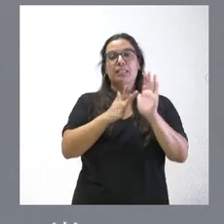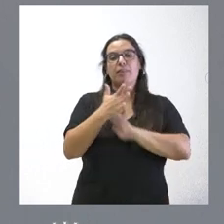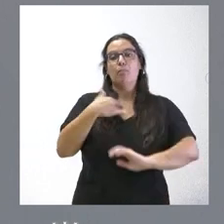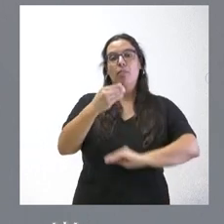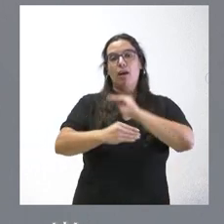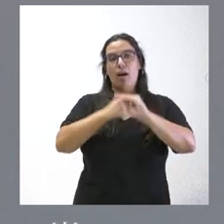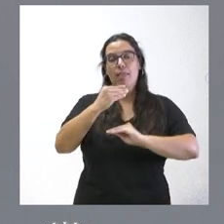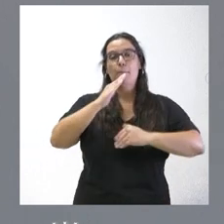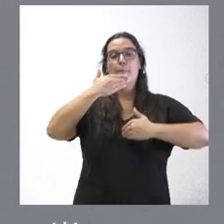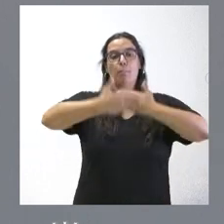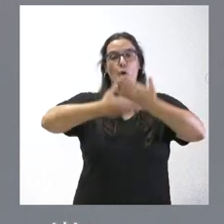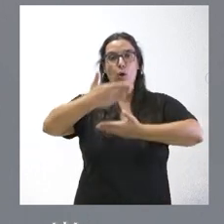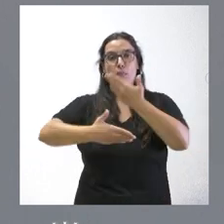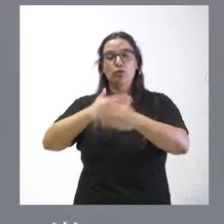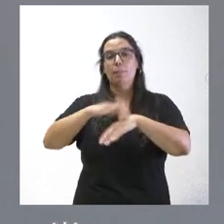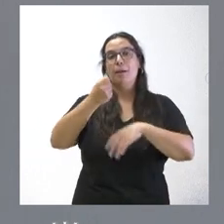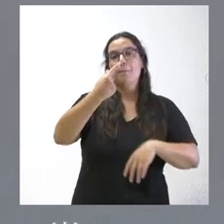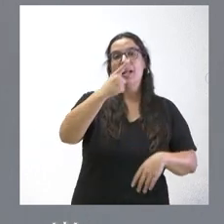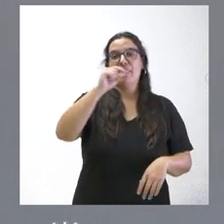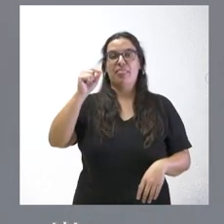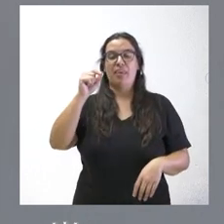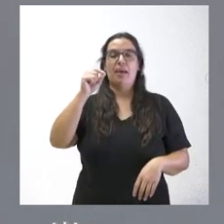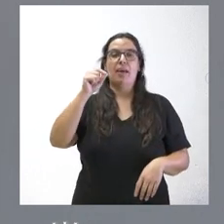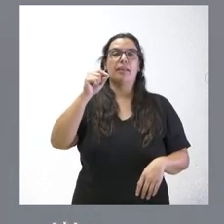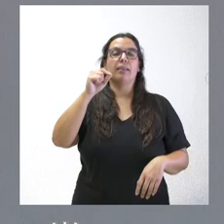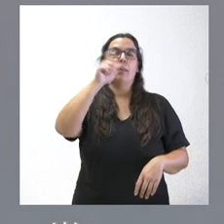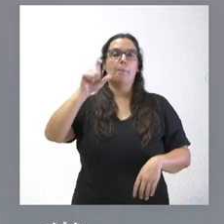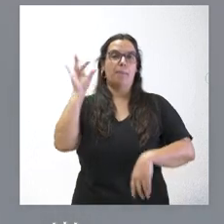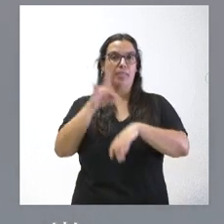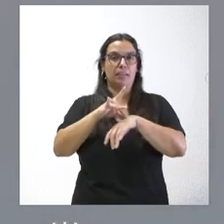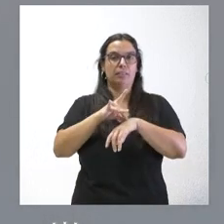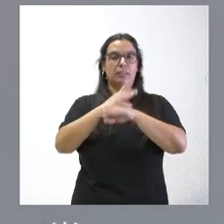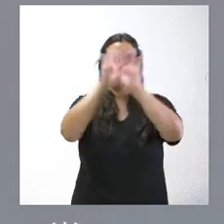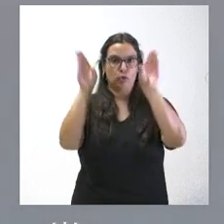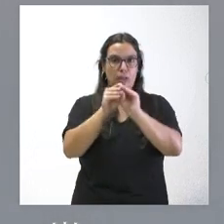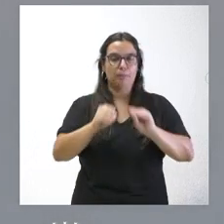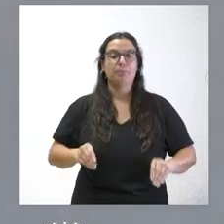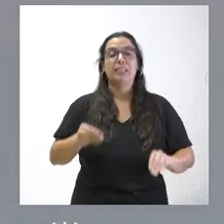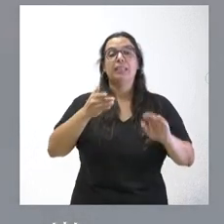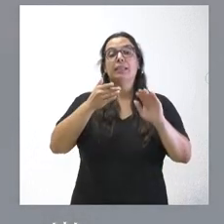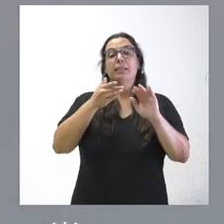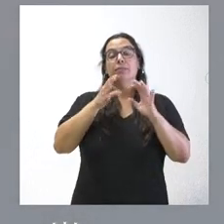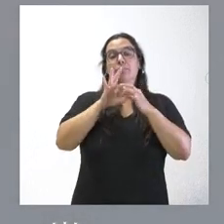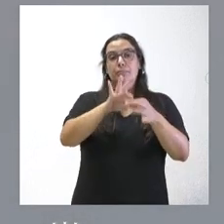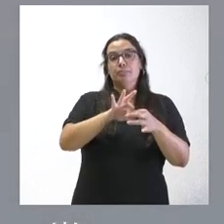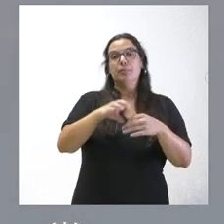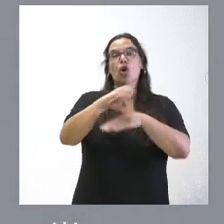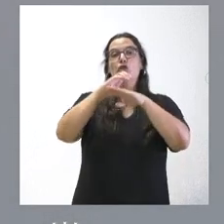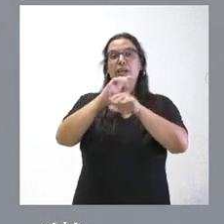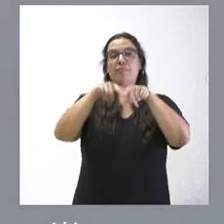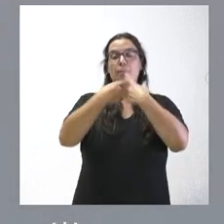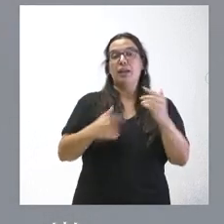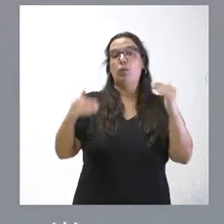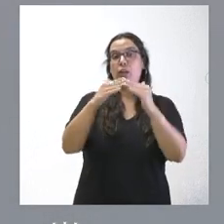procesos para 1.100 procesos en su conjunto por lo que respecta a la consejería de familia